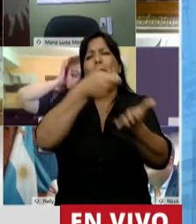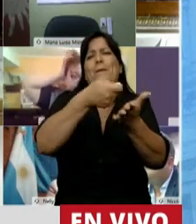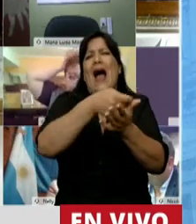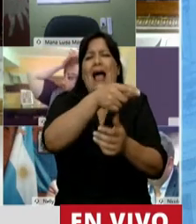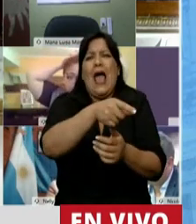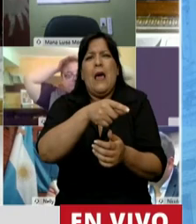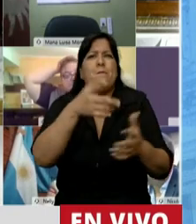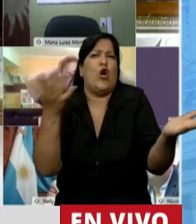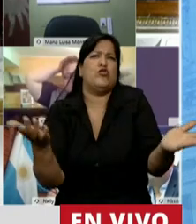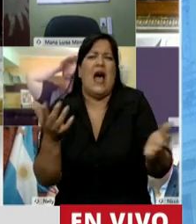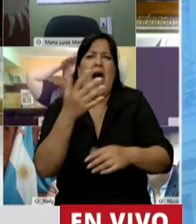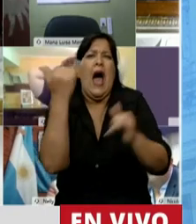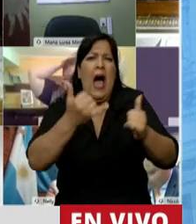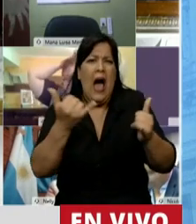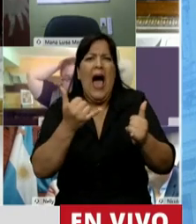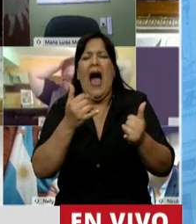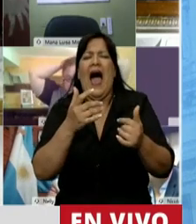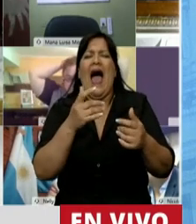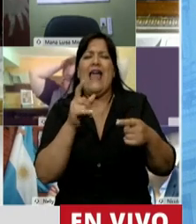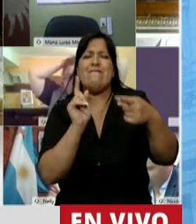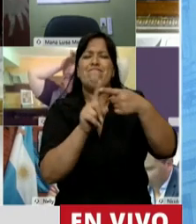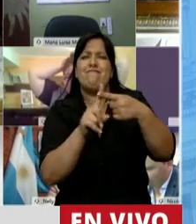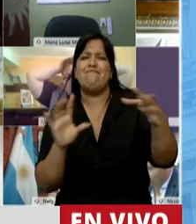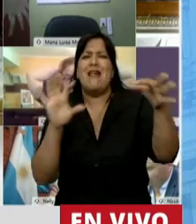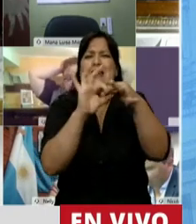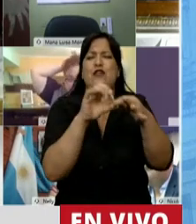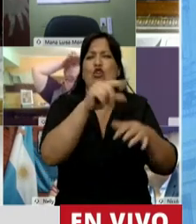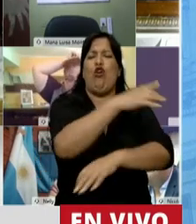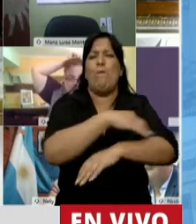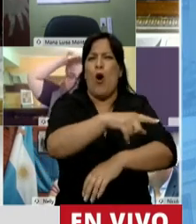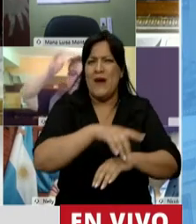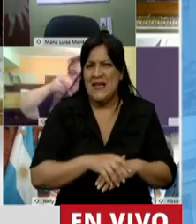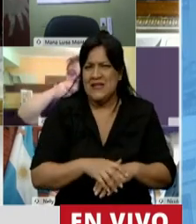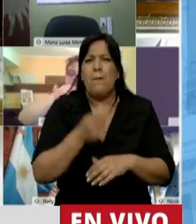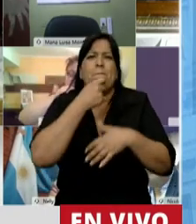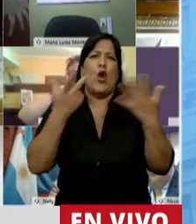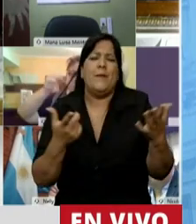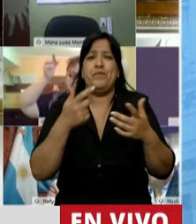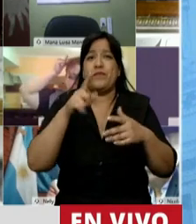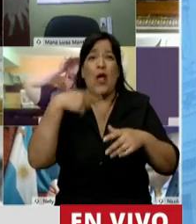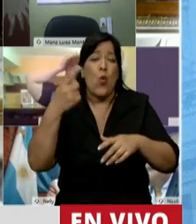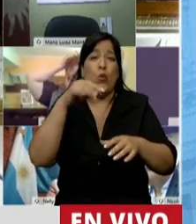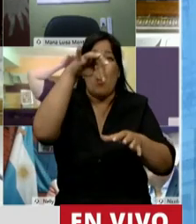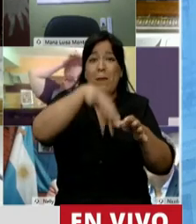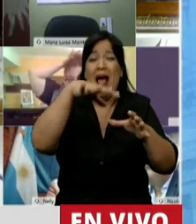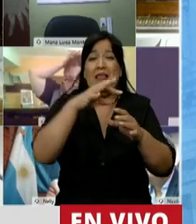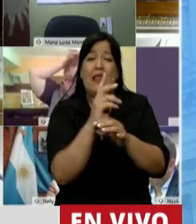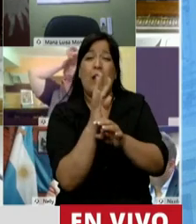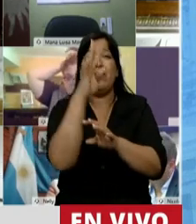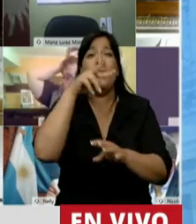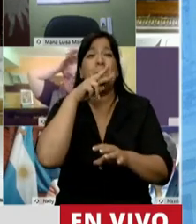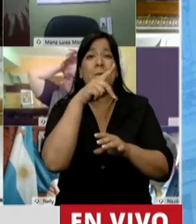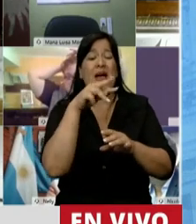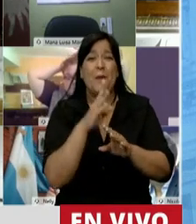intermediarios de la pobreza, que tenemos alguno aquí en el recinto. Aquellos que, plantando perejiles a la sombra de un